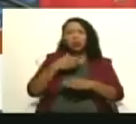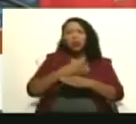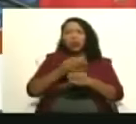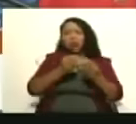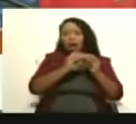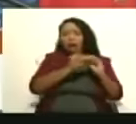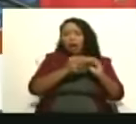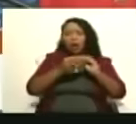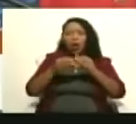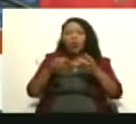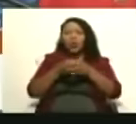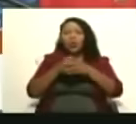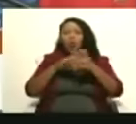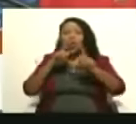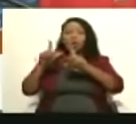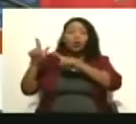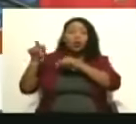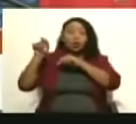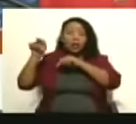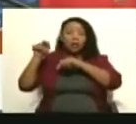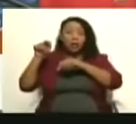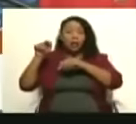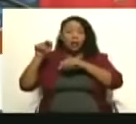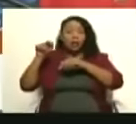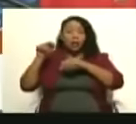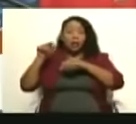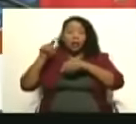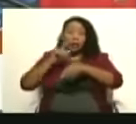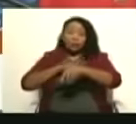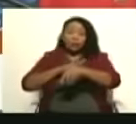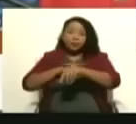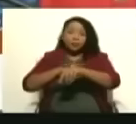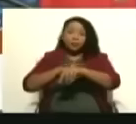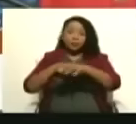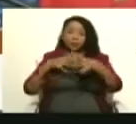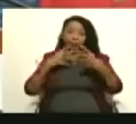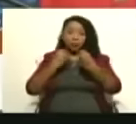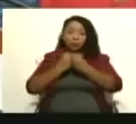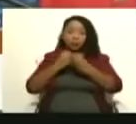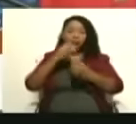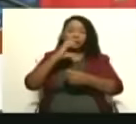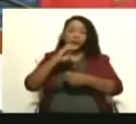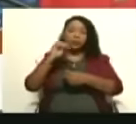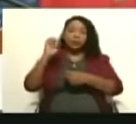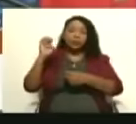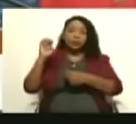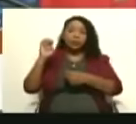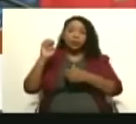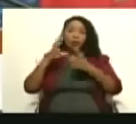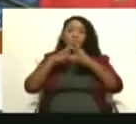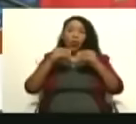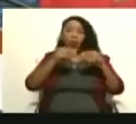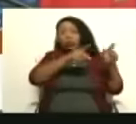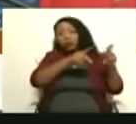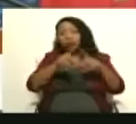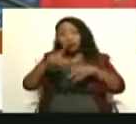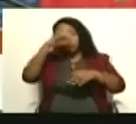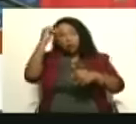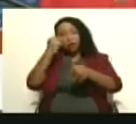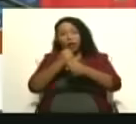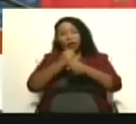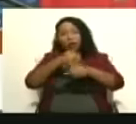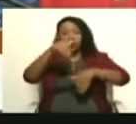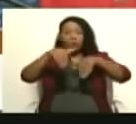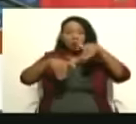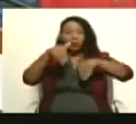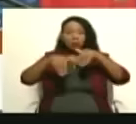instalando el comité logístico y a partir de ese momento acompañando al Consejo Nacional Electoral en todo el cronograma de trabajo electoral